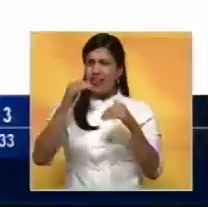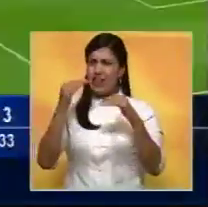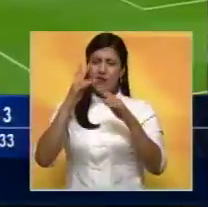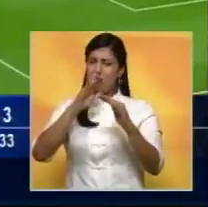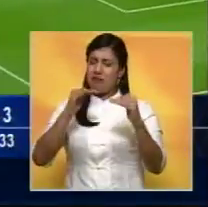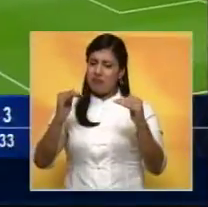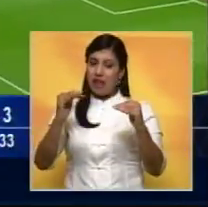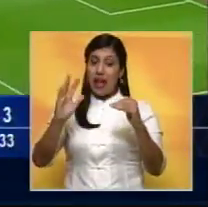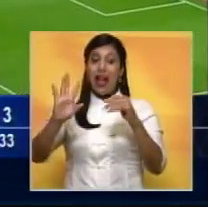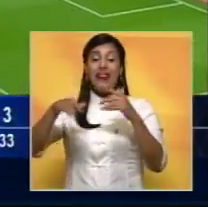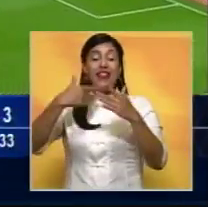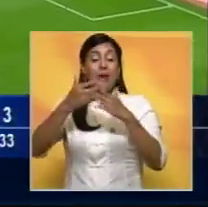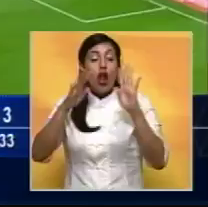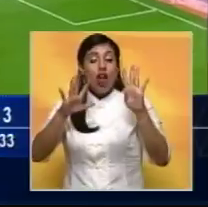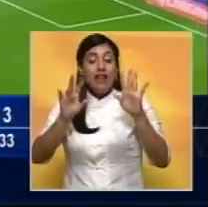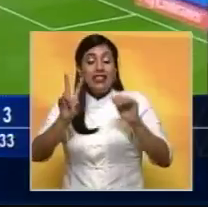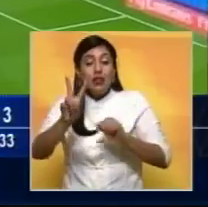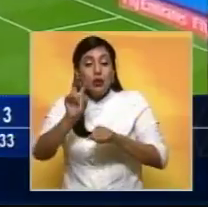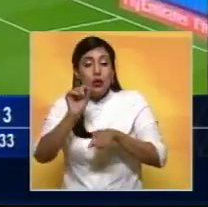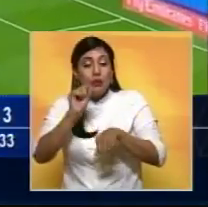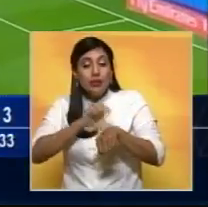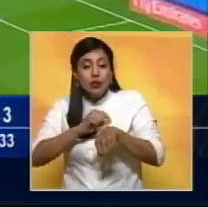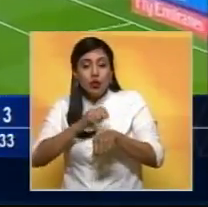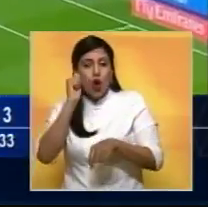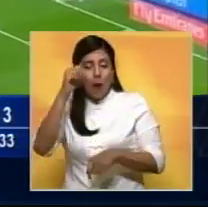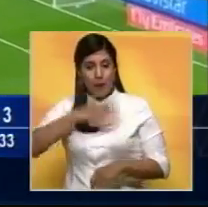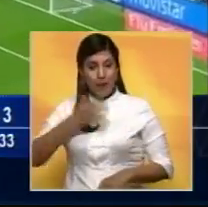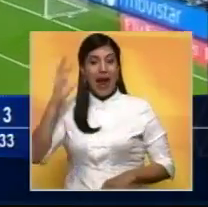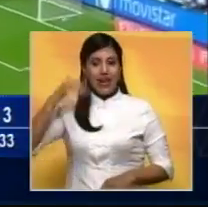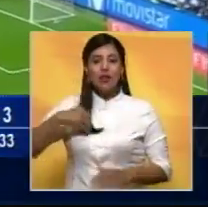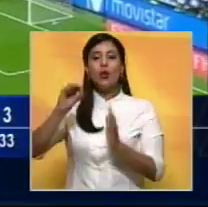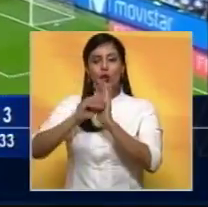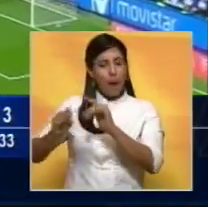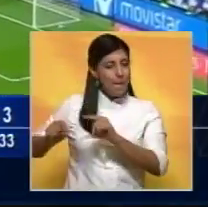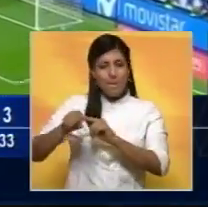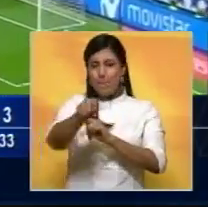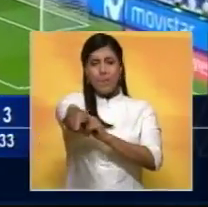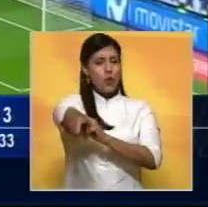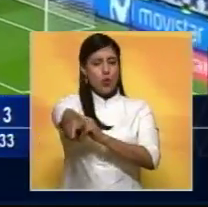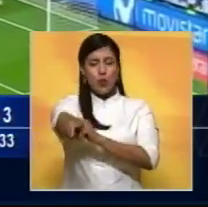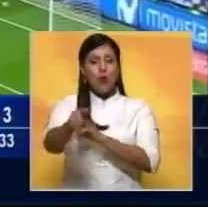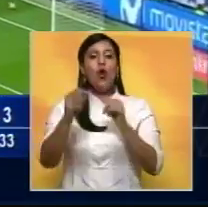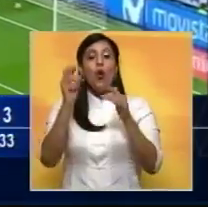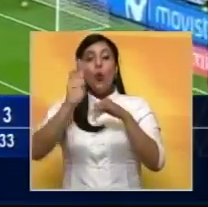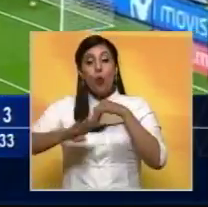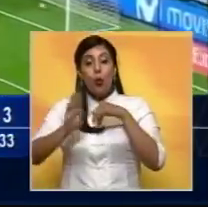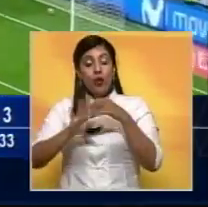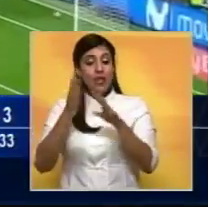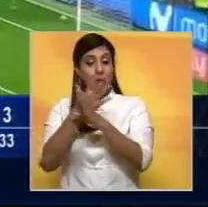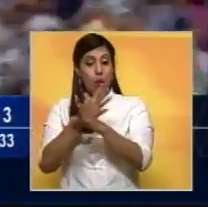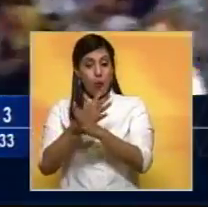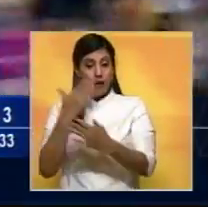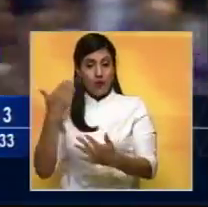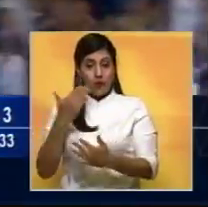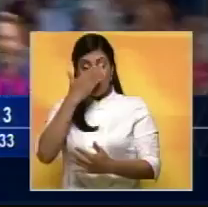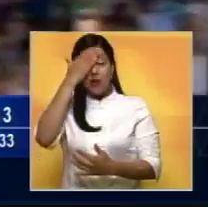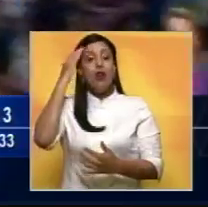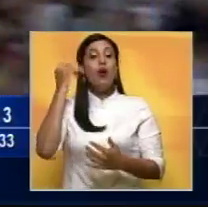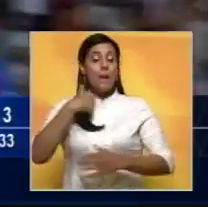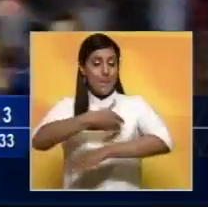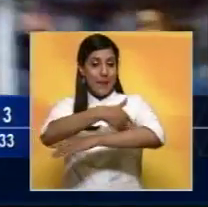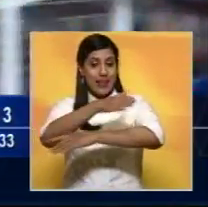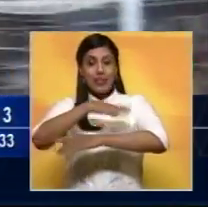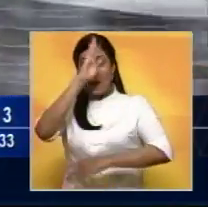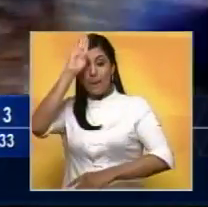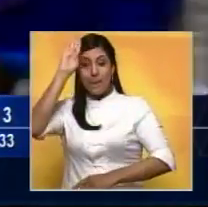el resultado, pero al 92 Lionel Messi le dio el triunfo al cuadro de la ciudad condal en la última jugada del partido. Barcelona y